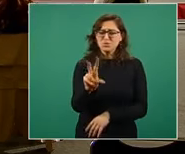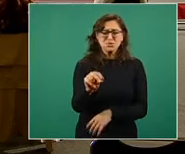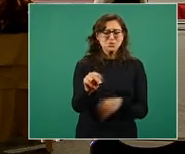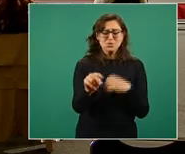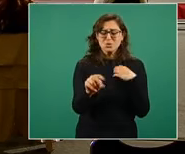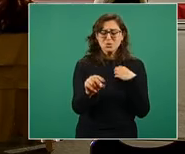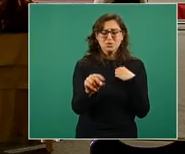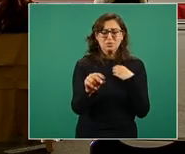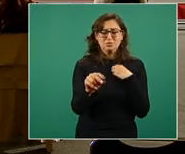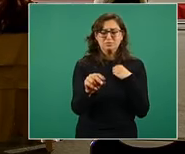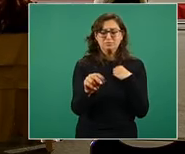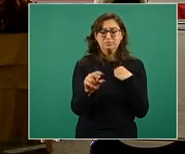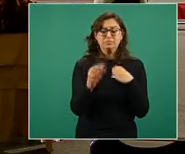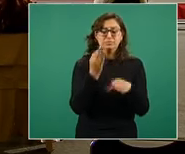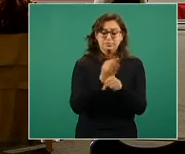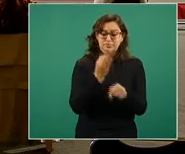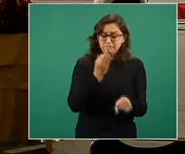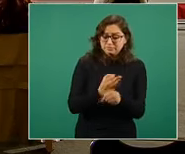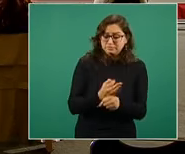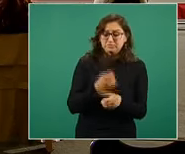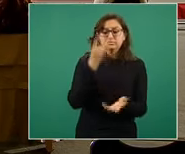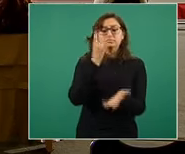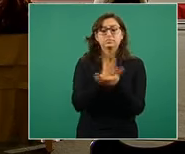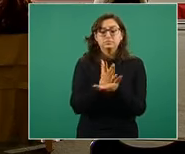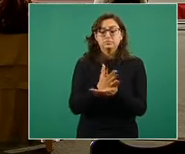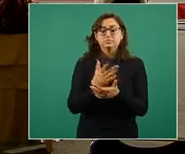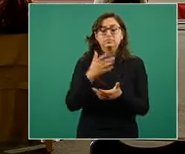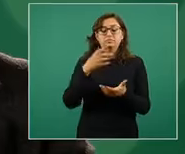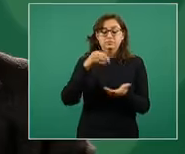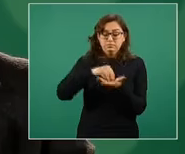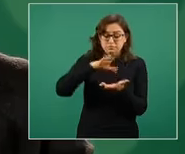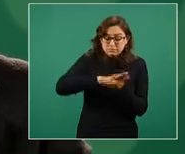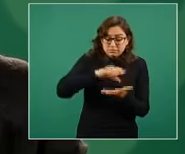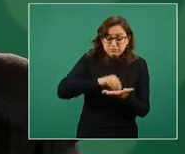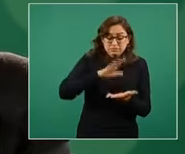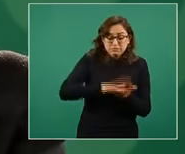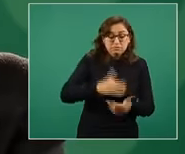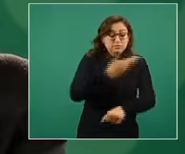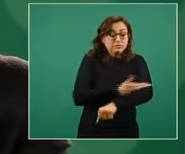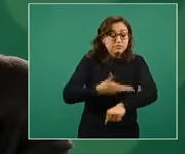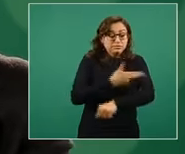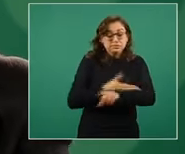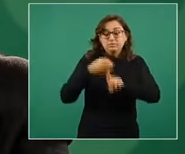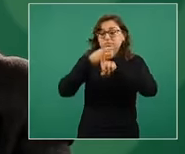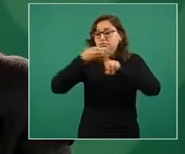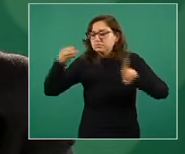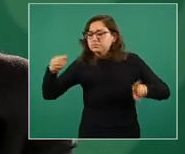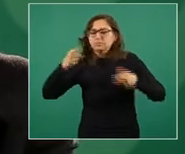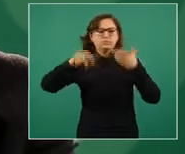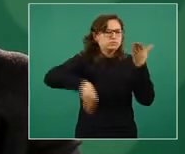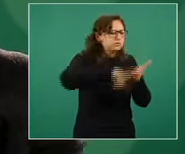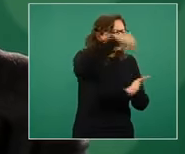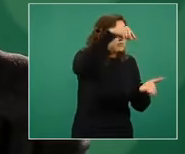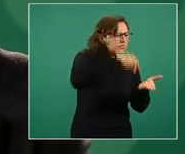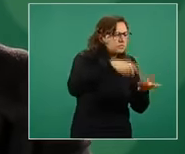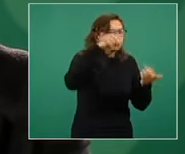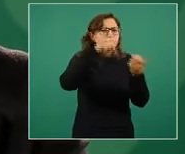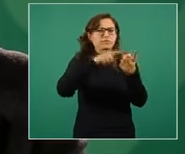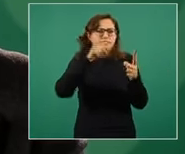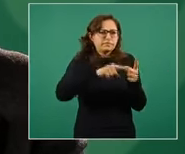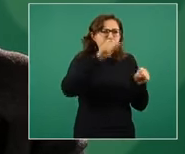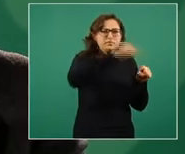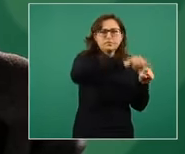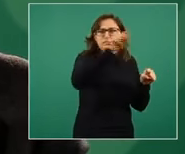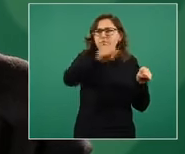muy específica, poblado por poblado, ciudad por ciudad, la alocación, la asignación de